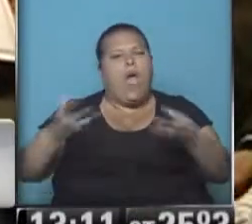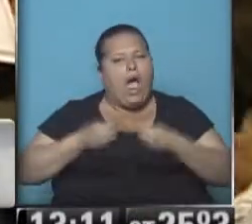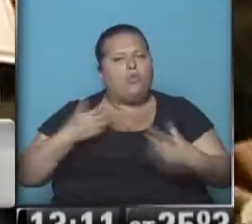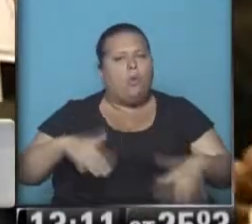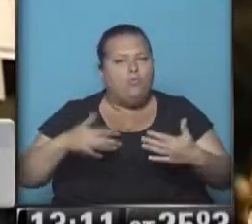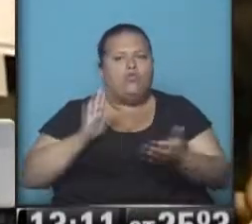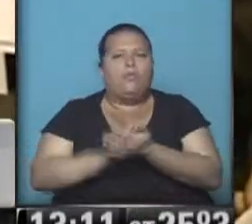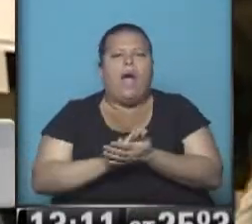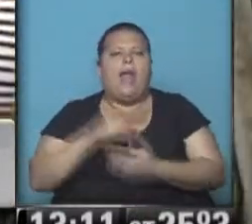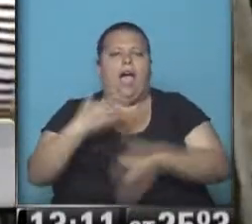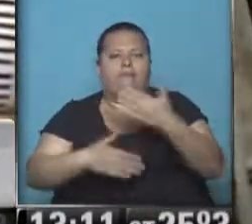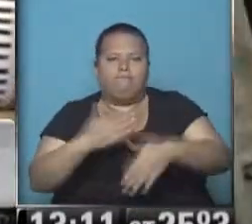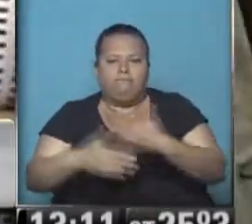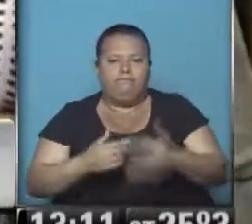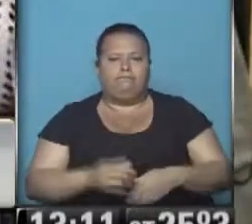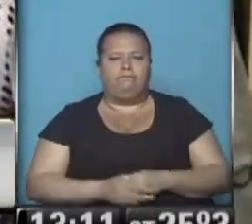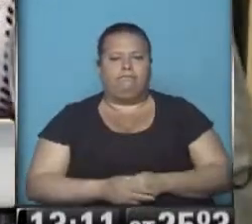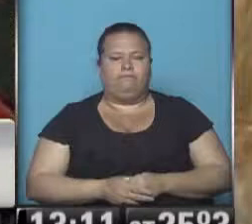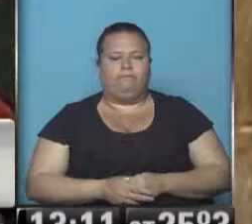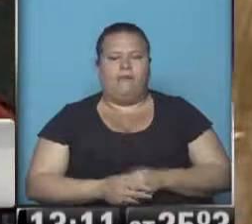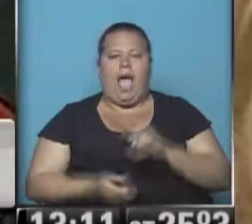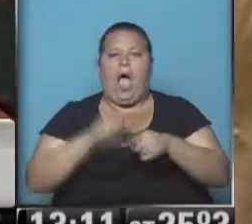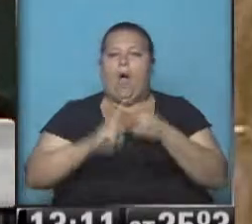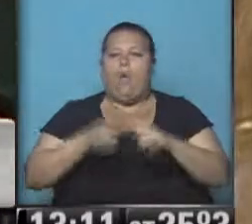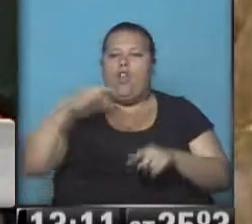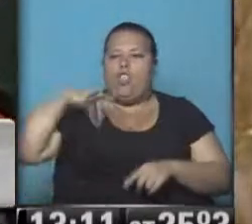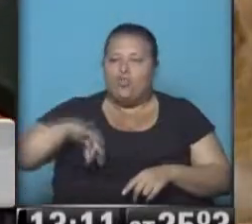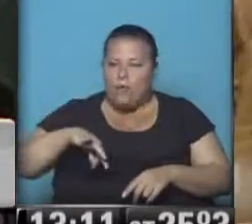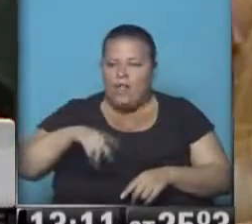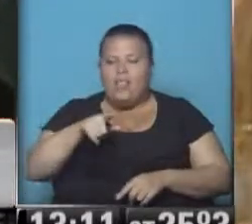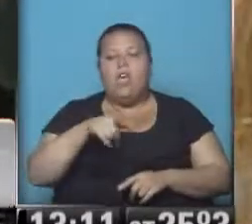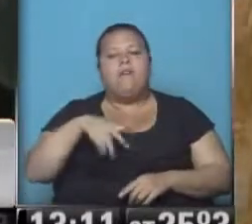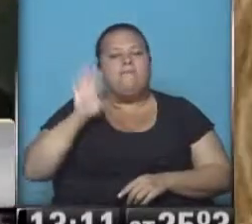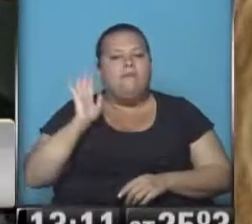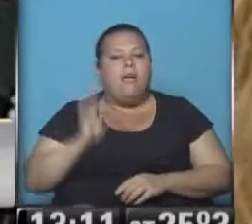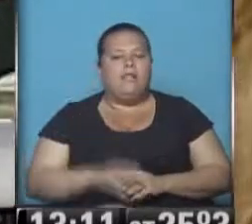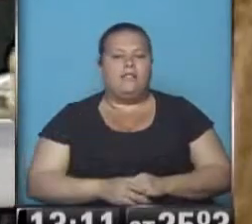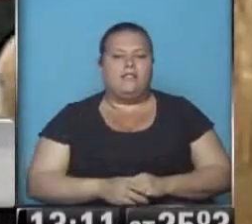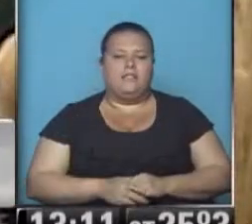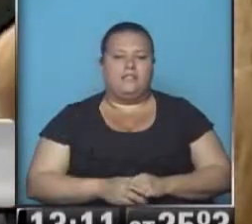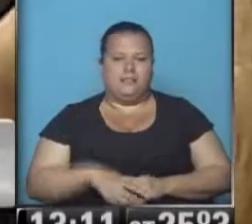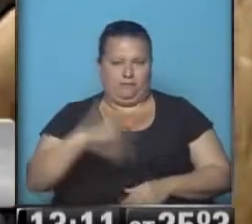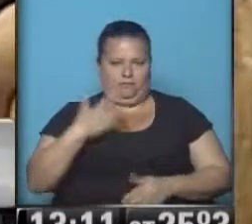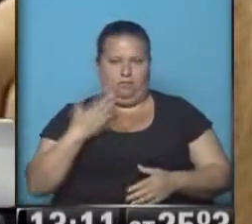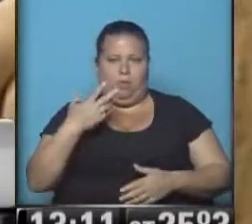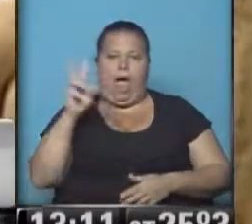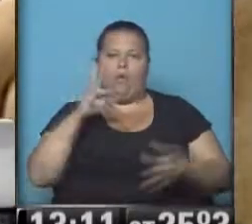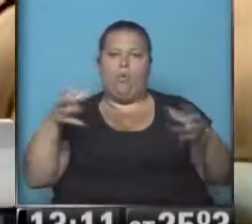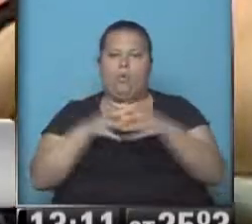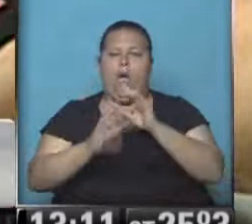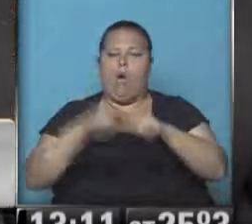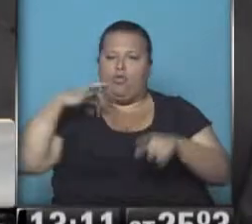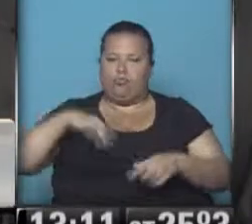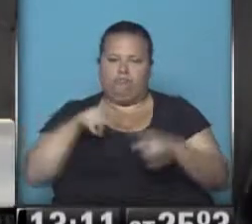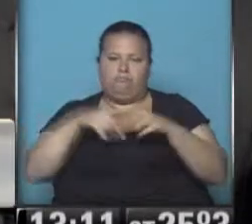en la construcción de la paritaria docente, es una de las voces más autorizadas de esa paritaria, así